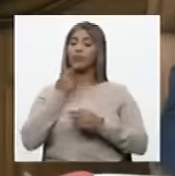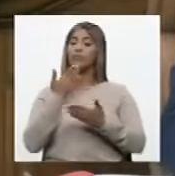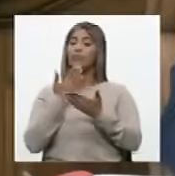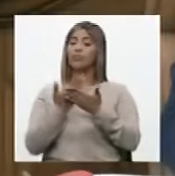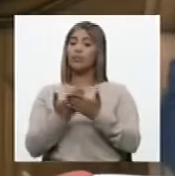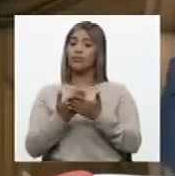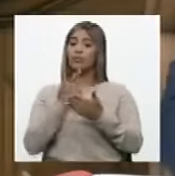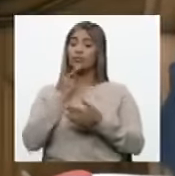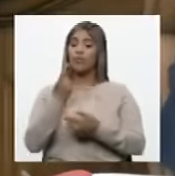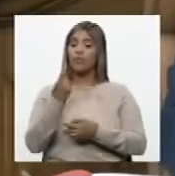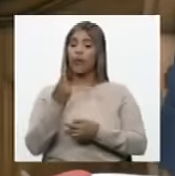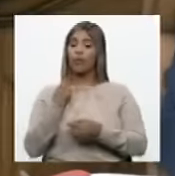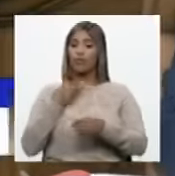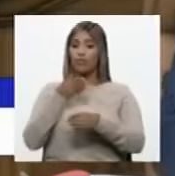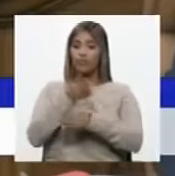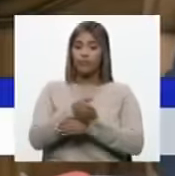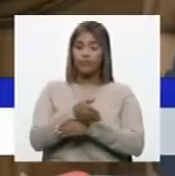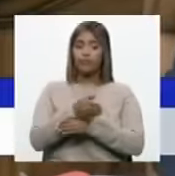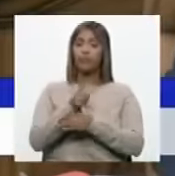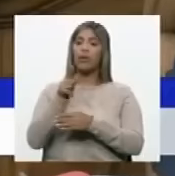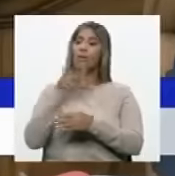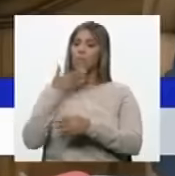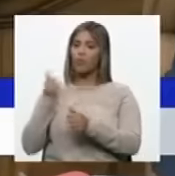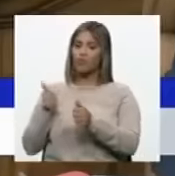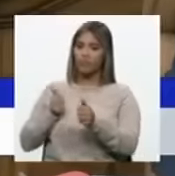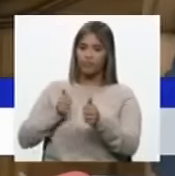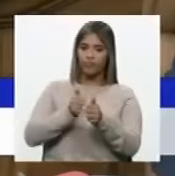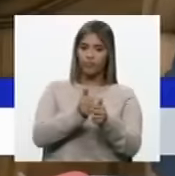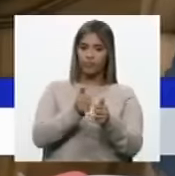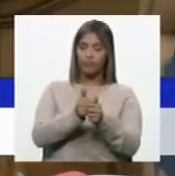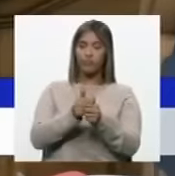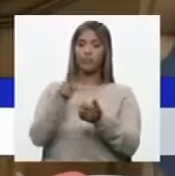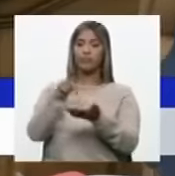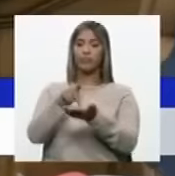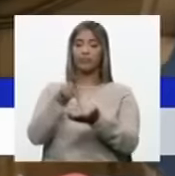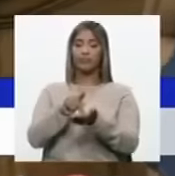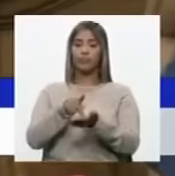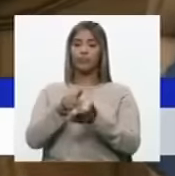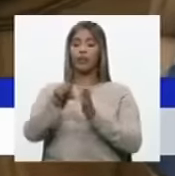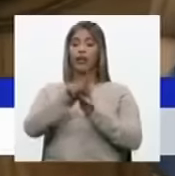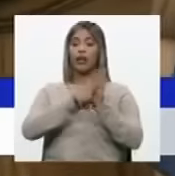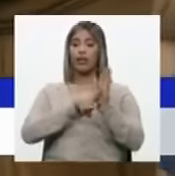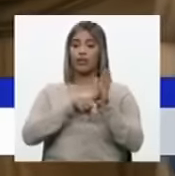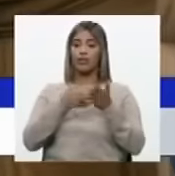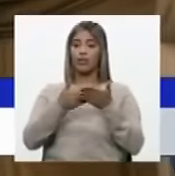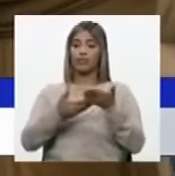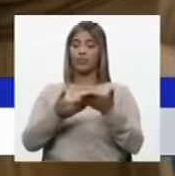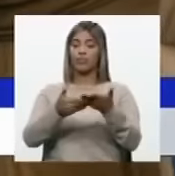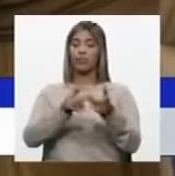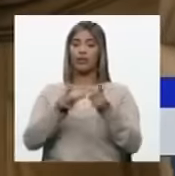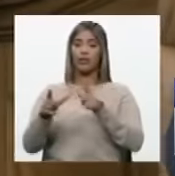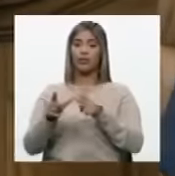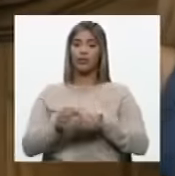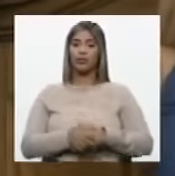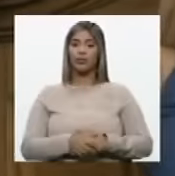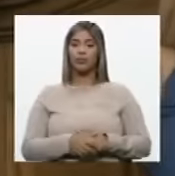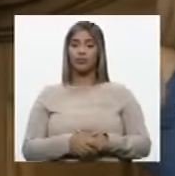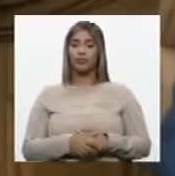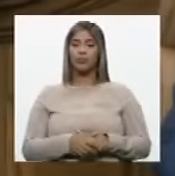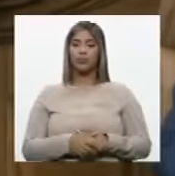para ausentarse e incorporar a sus suplentes respectivos indicados en lista anexa. Es todo, ciudadano